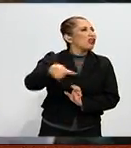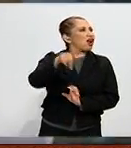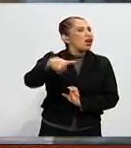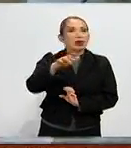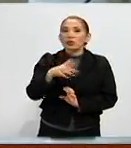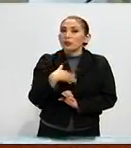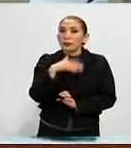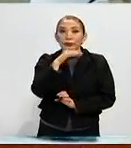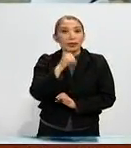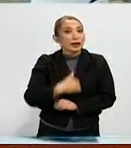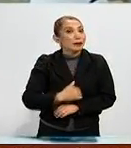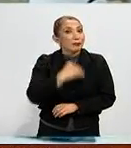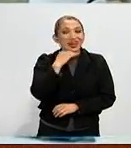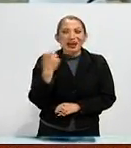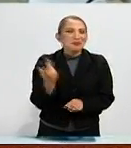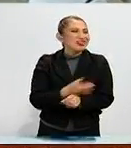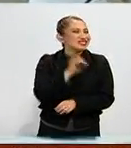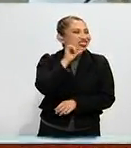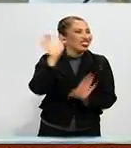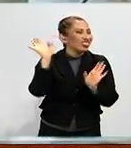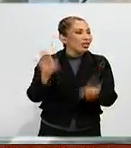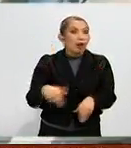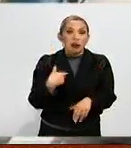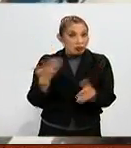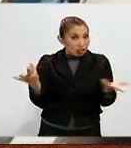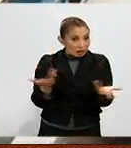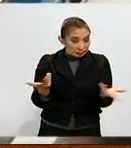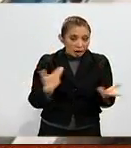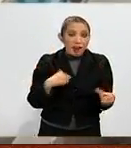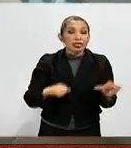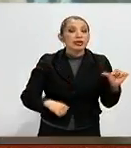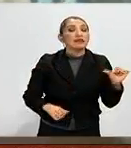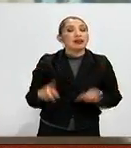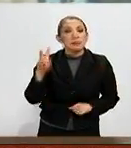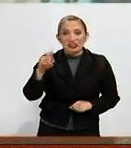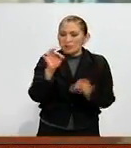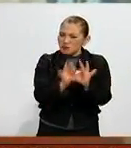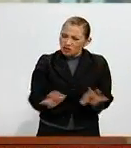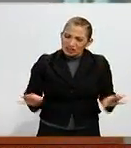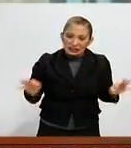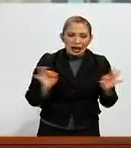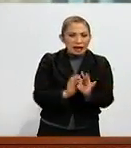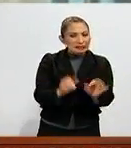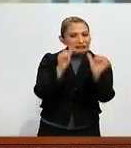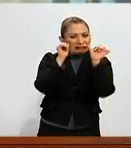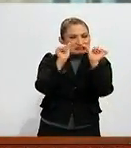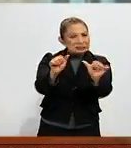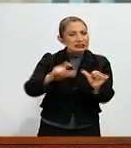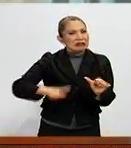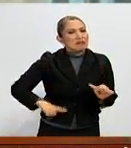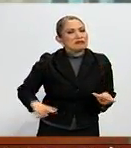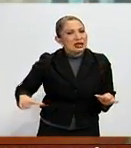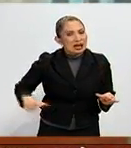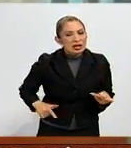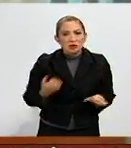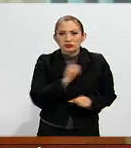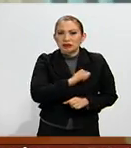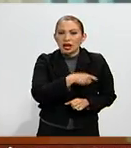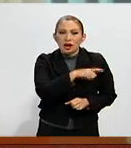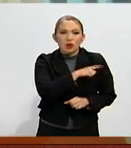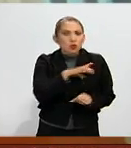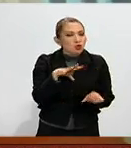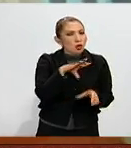podemos decir pues no pasa nada y no tomar acciones. Lo más importante que debe salvaguardar el gobierno es la salud,